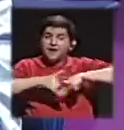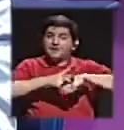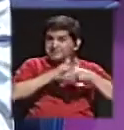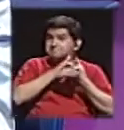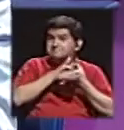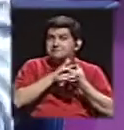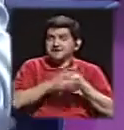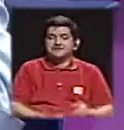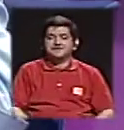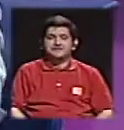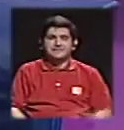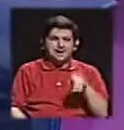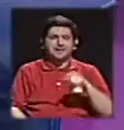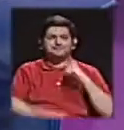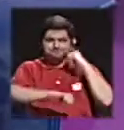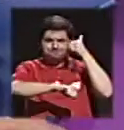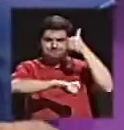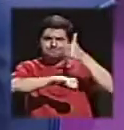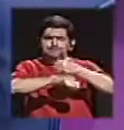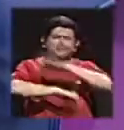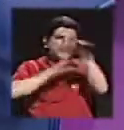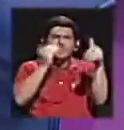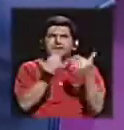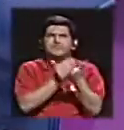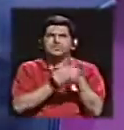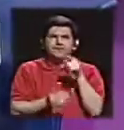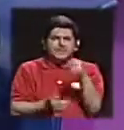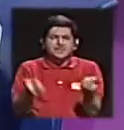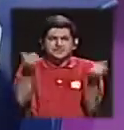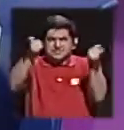empezamos a colocar todas estas